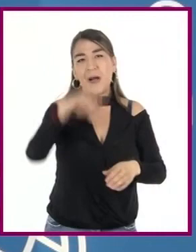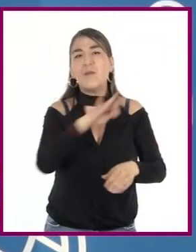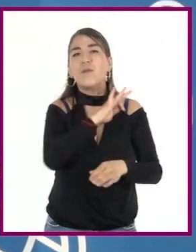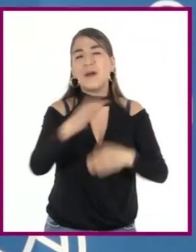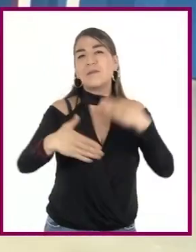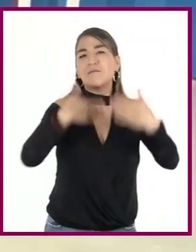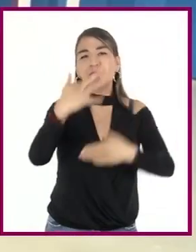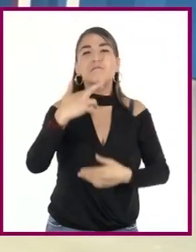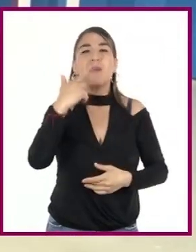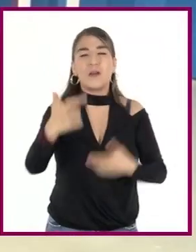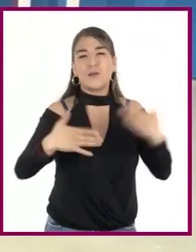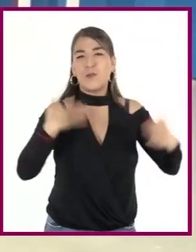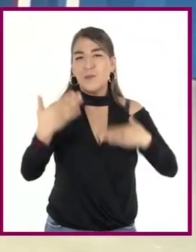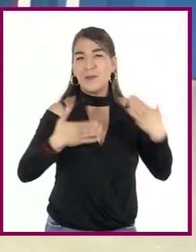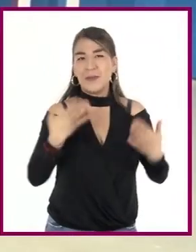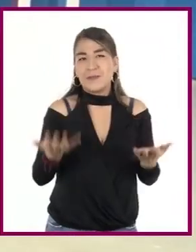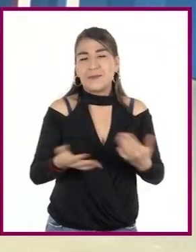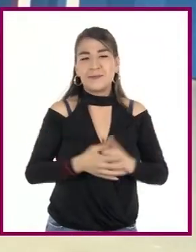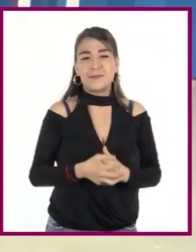convivencia?